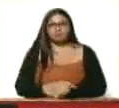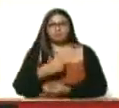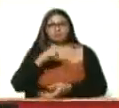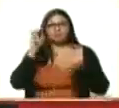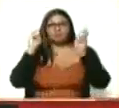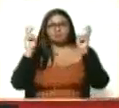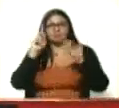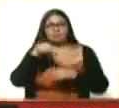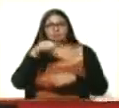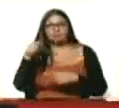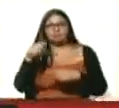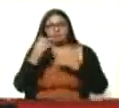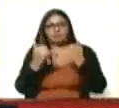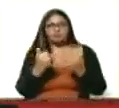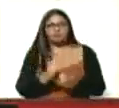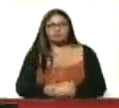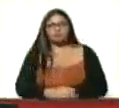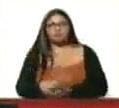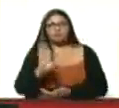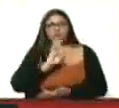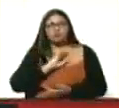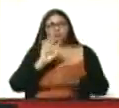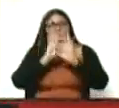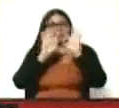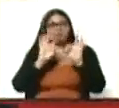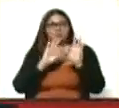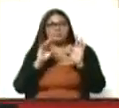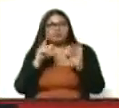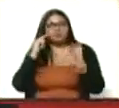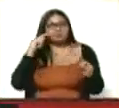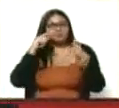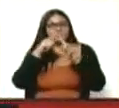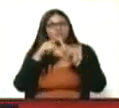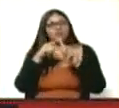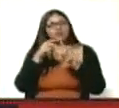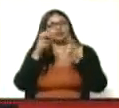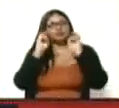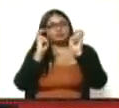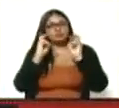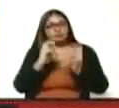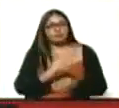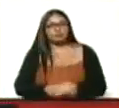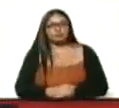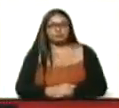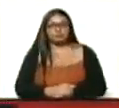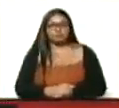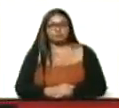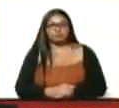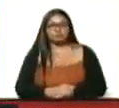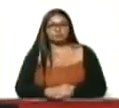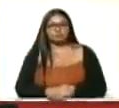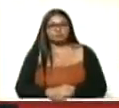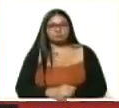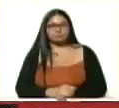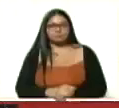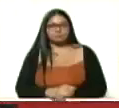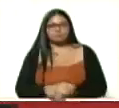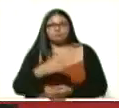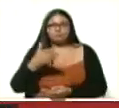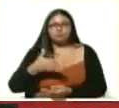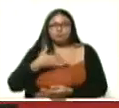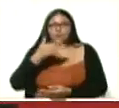¿Se ha cambiado la manera de cómo se enfoca este tema de Alex Saab? Mira, podemos decir que